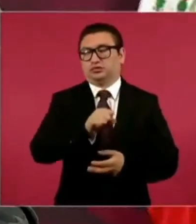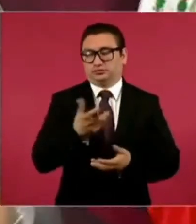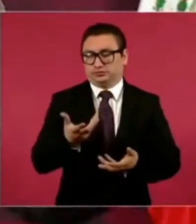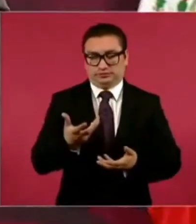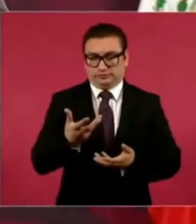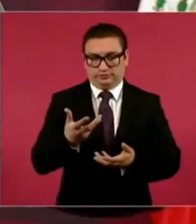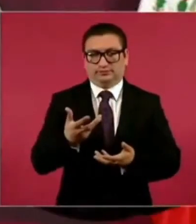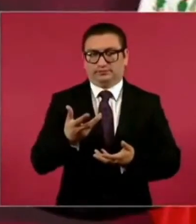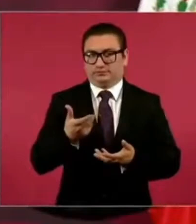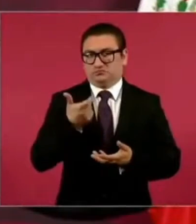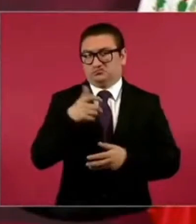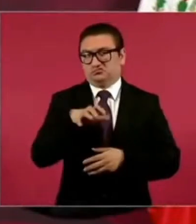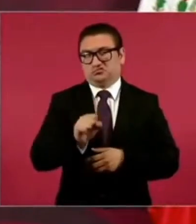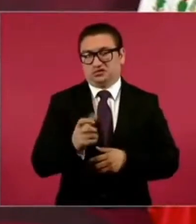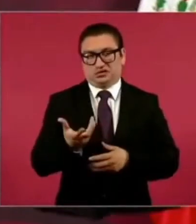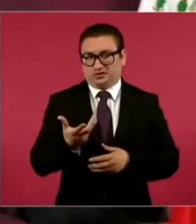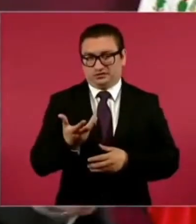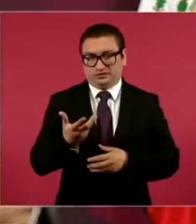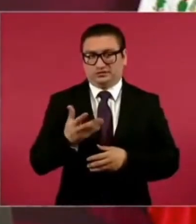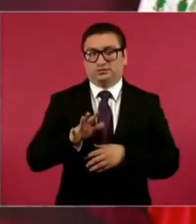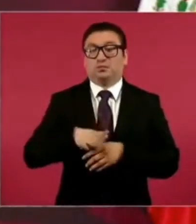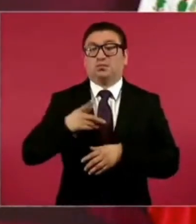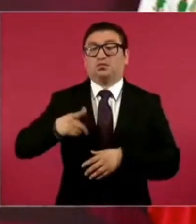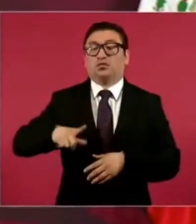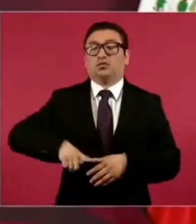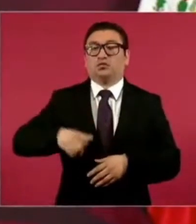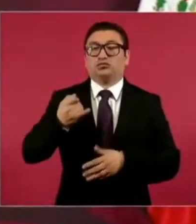no alcanza el presupuesto.